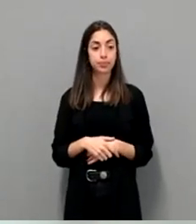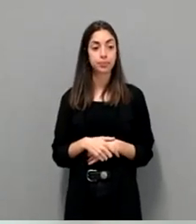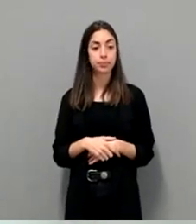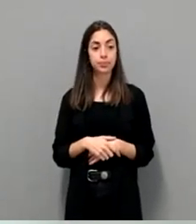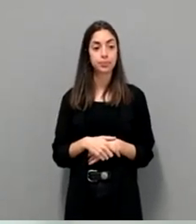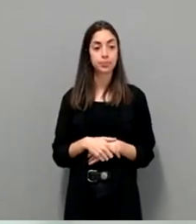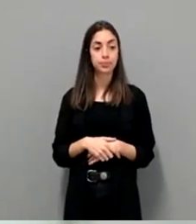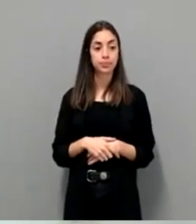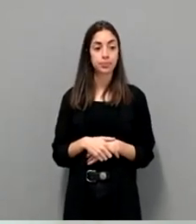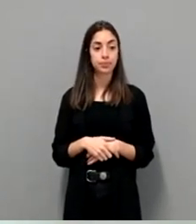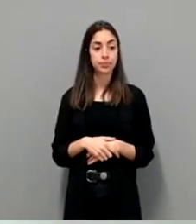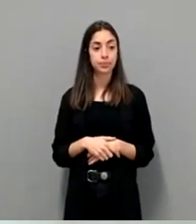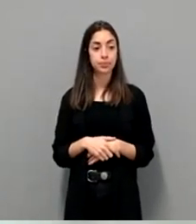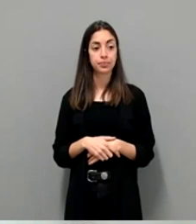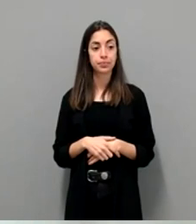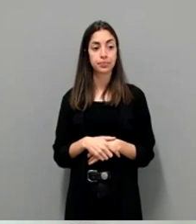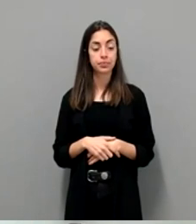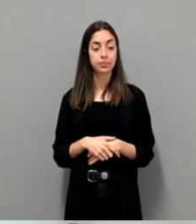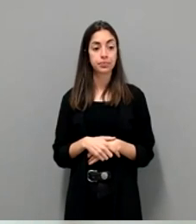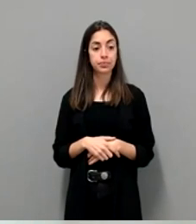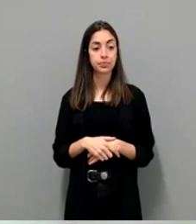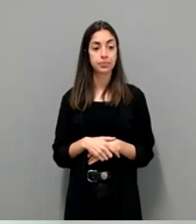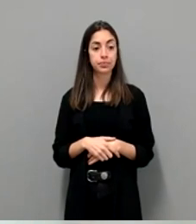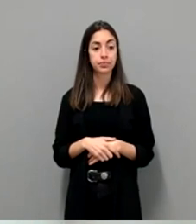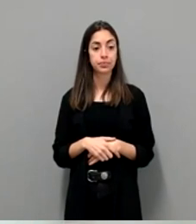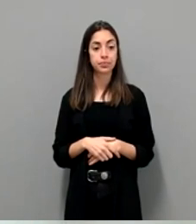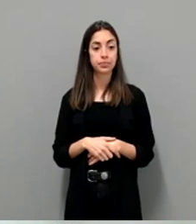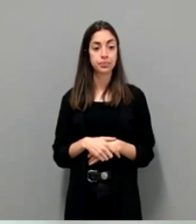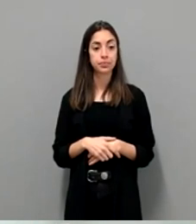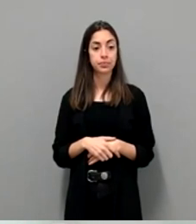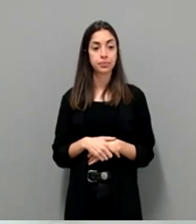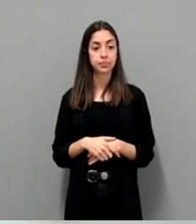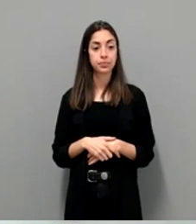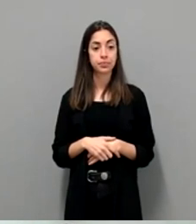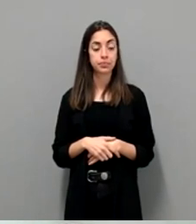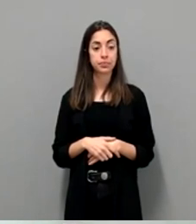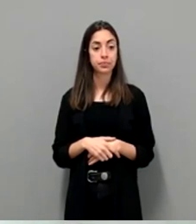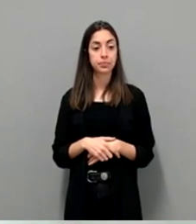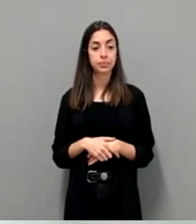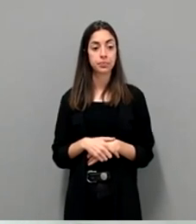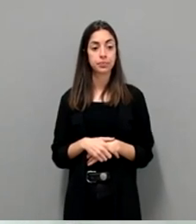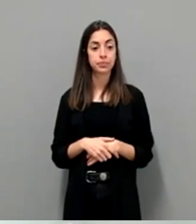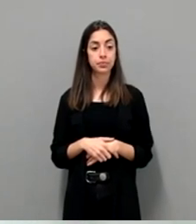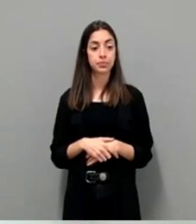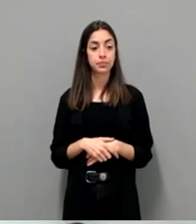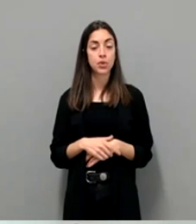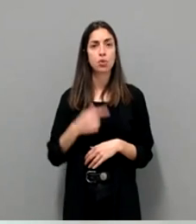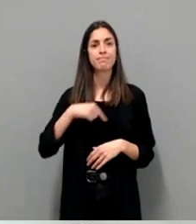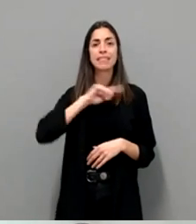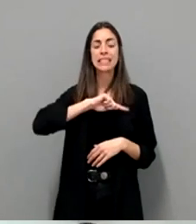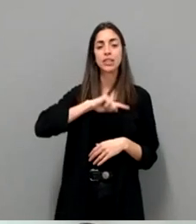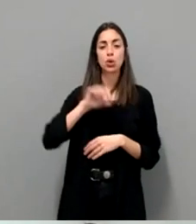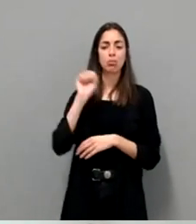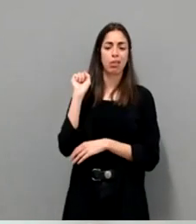Me insisto y no habla e impotente. Me siento ignorada